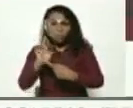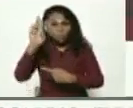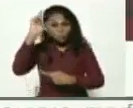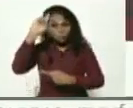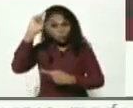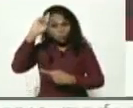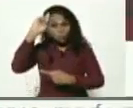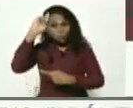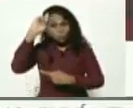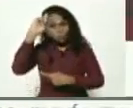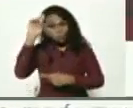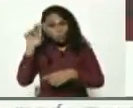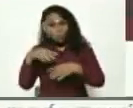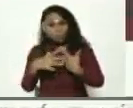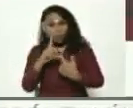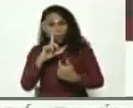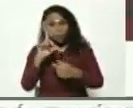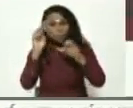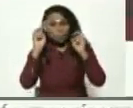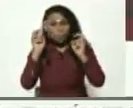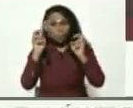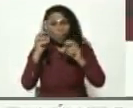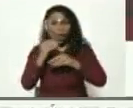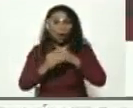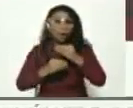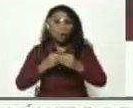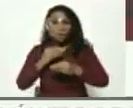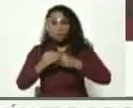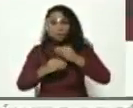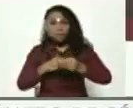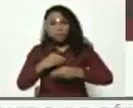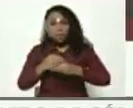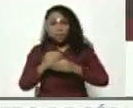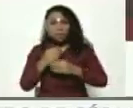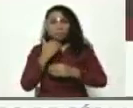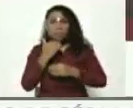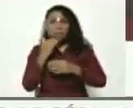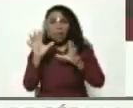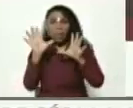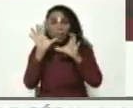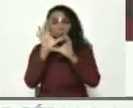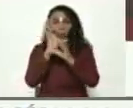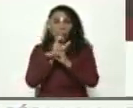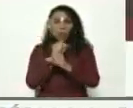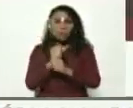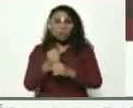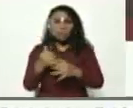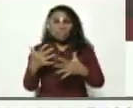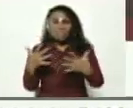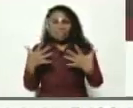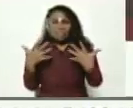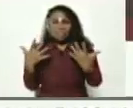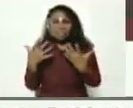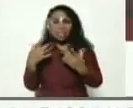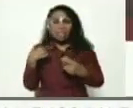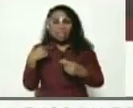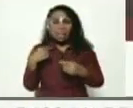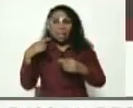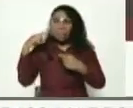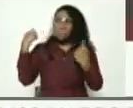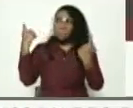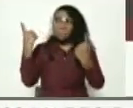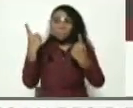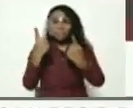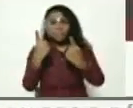racionalidad que una semejanza desfigurada y casi oscurecida con el ardor del clima, hombres víctimas